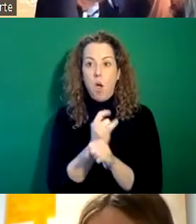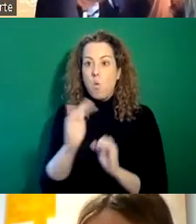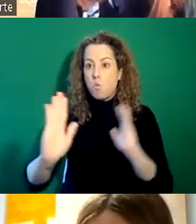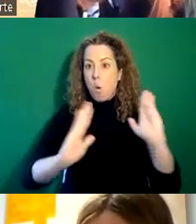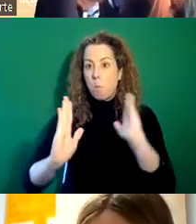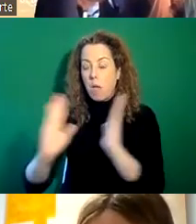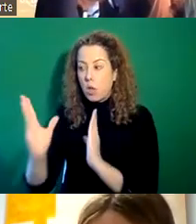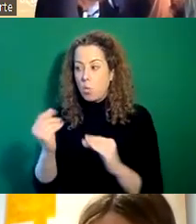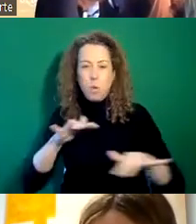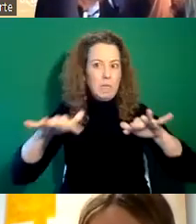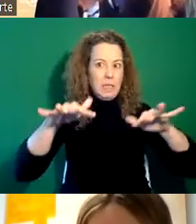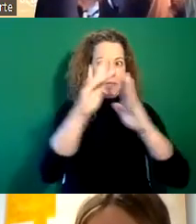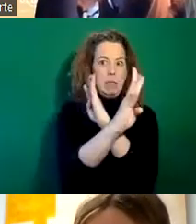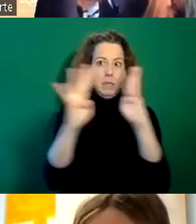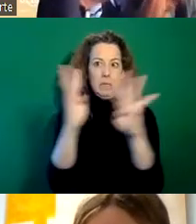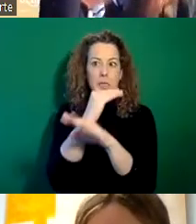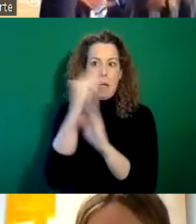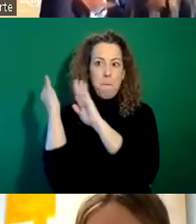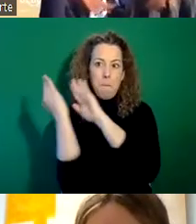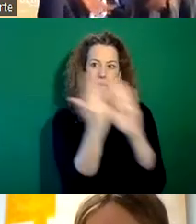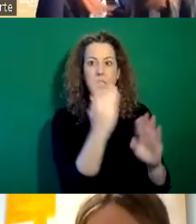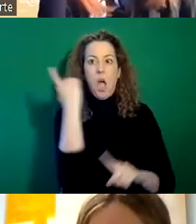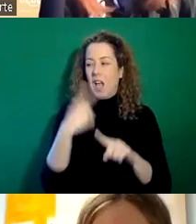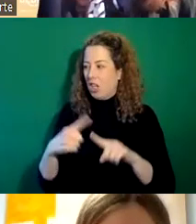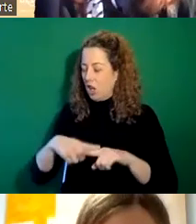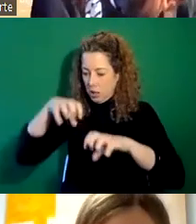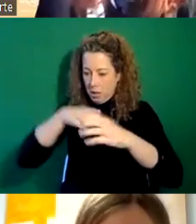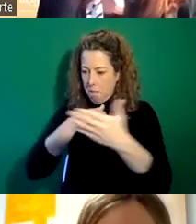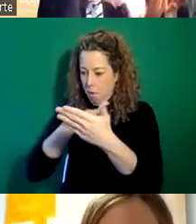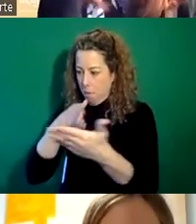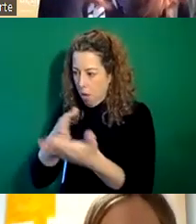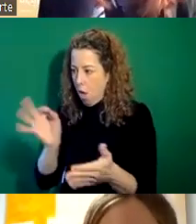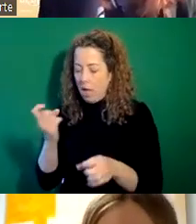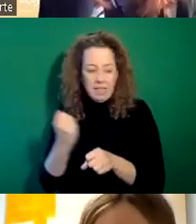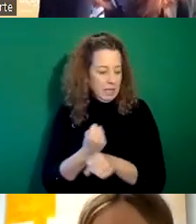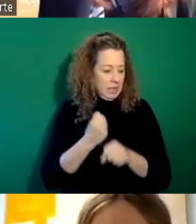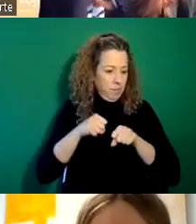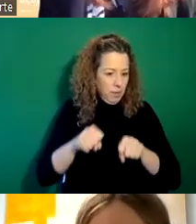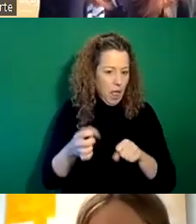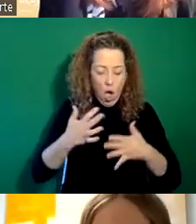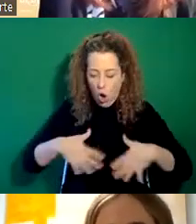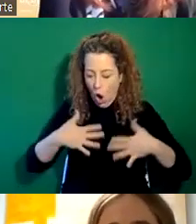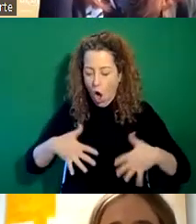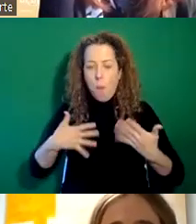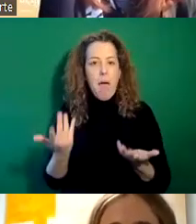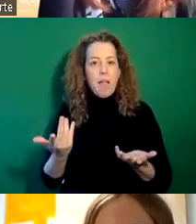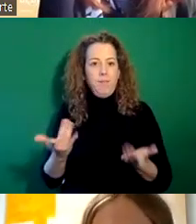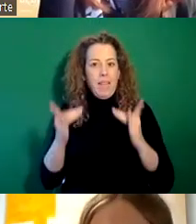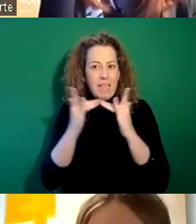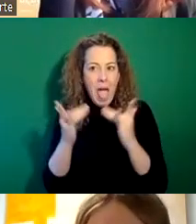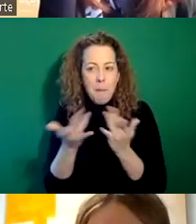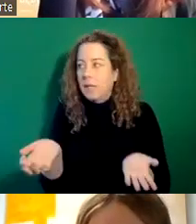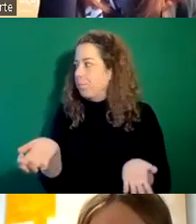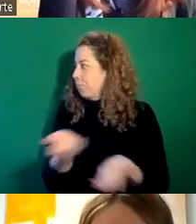había mucho movimiento en los pasillos y se dejaban cosas obstaculizando, carros de trabajo, de lencería, de limpieza.